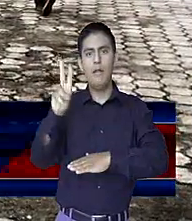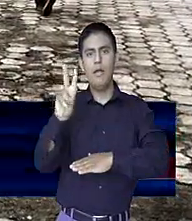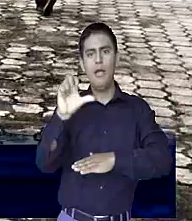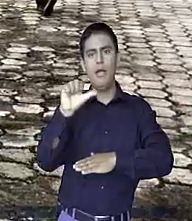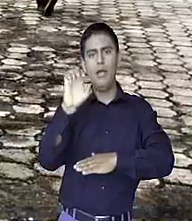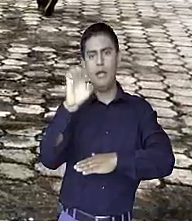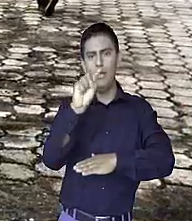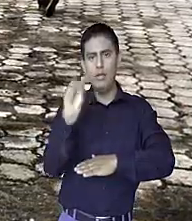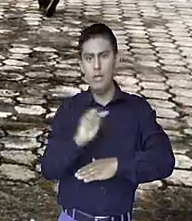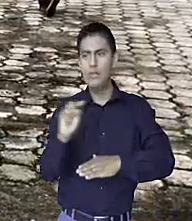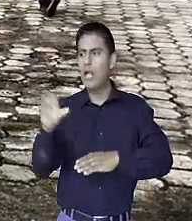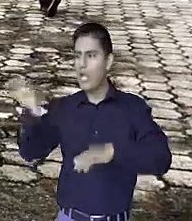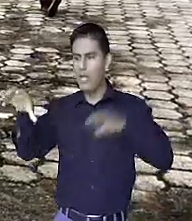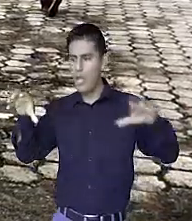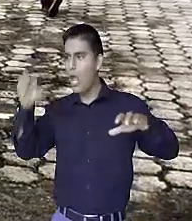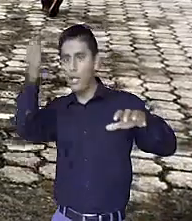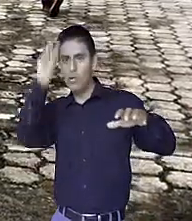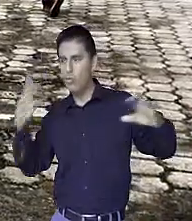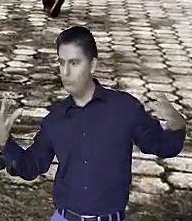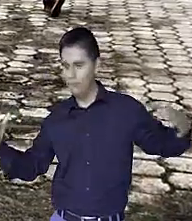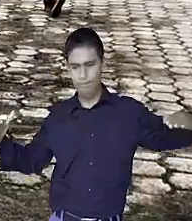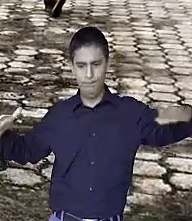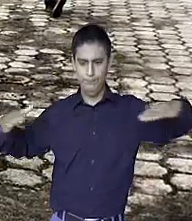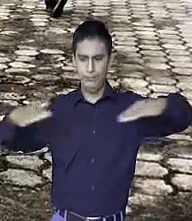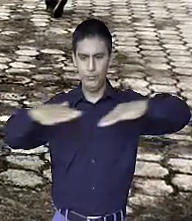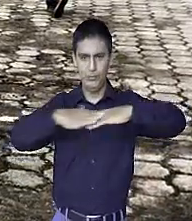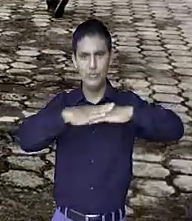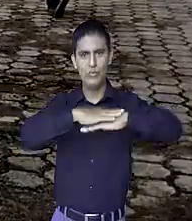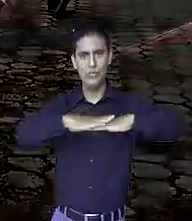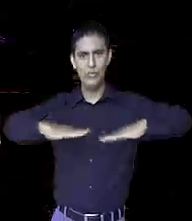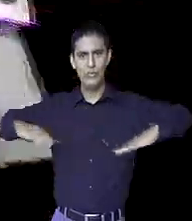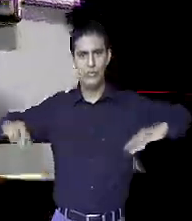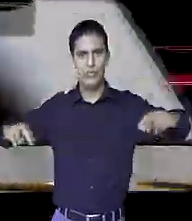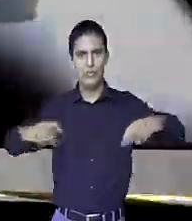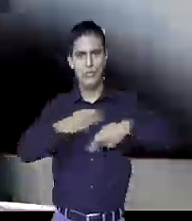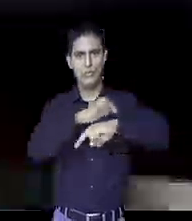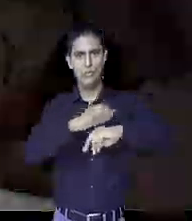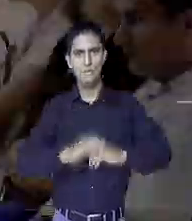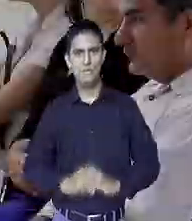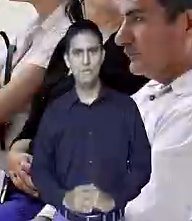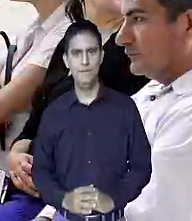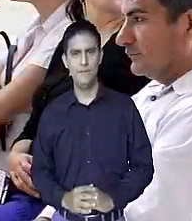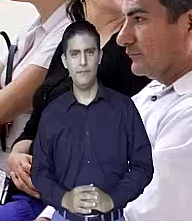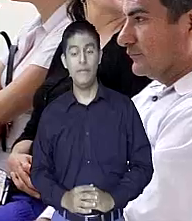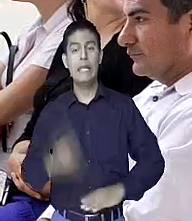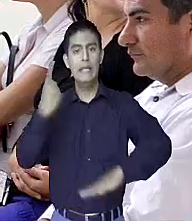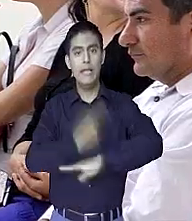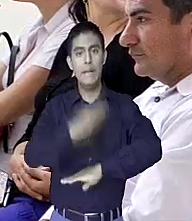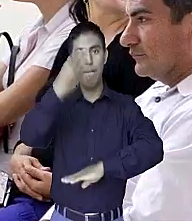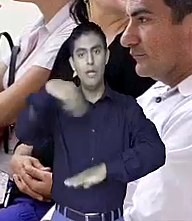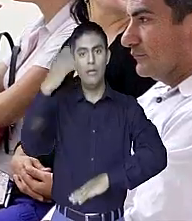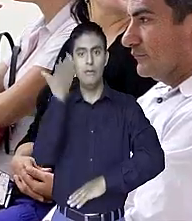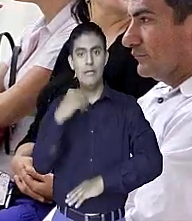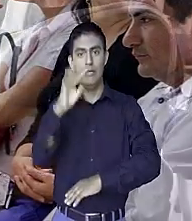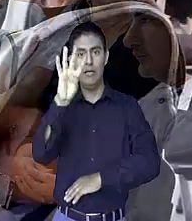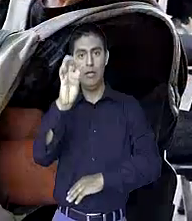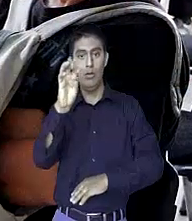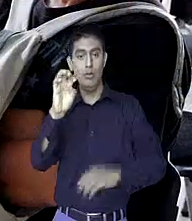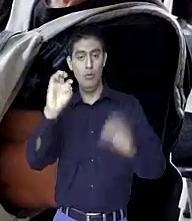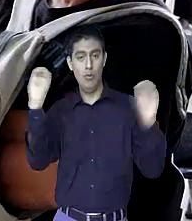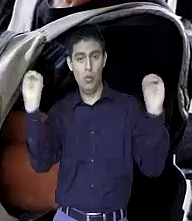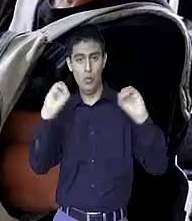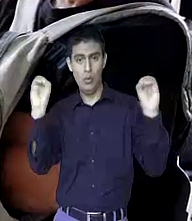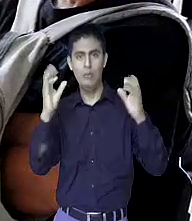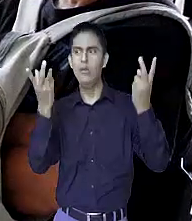las avenidas Petrolera y Amazonas al centro sur de Nueva Loja. El miércoles 14 de octubre, el abogado Vinicio